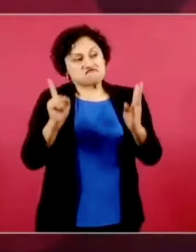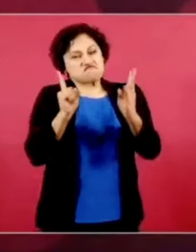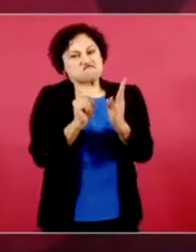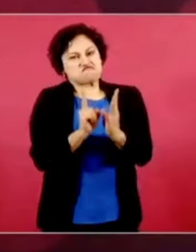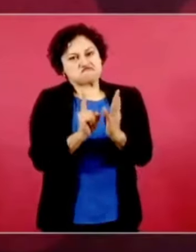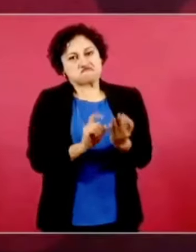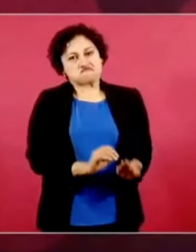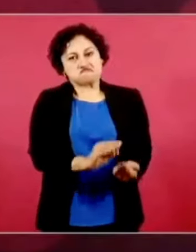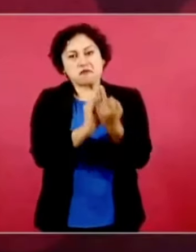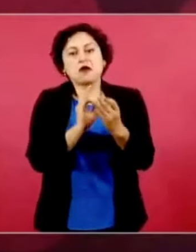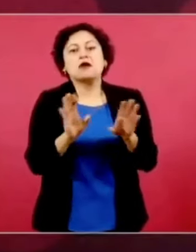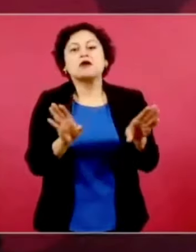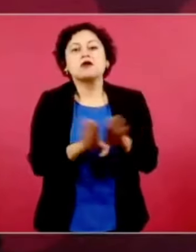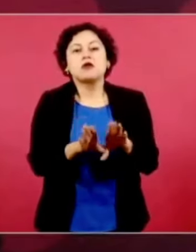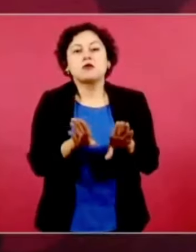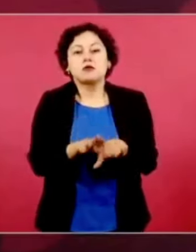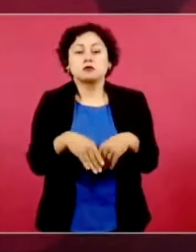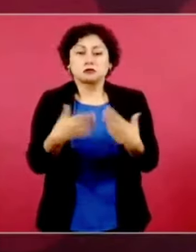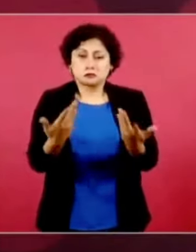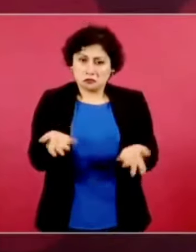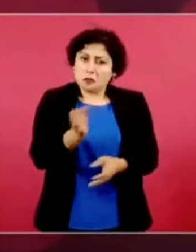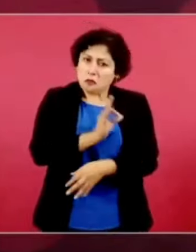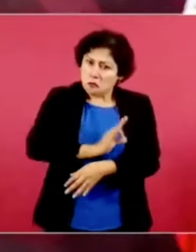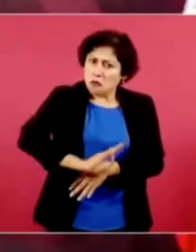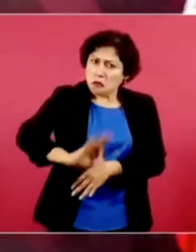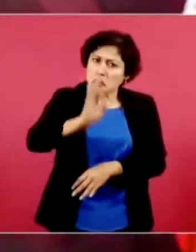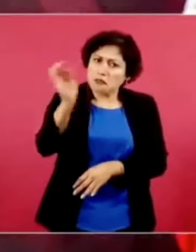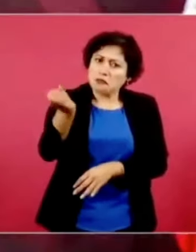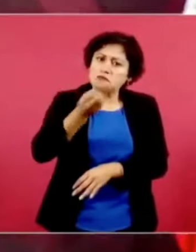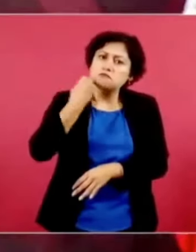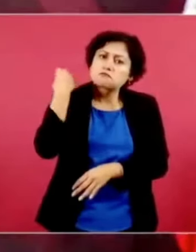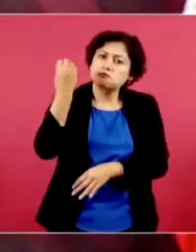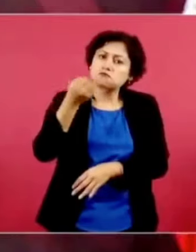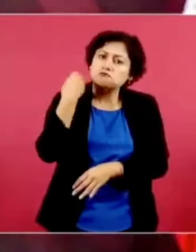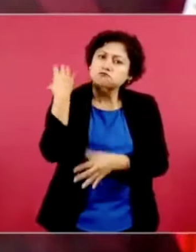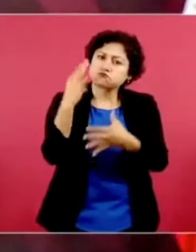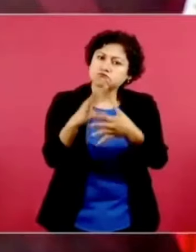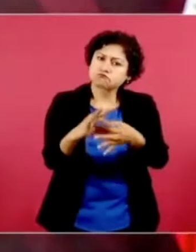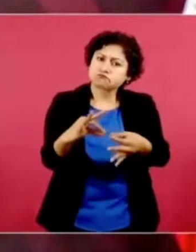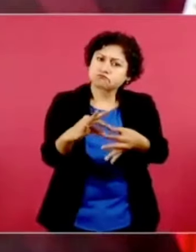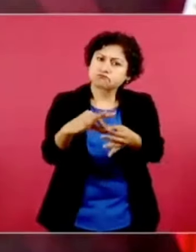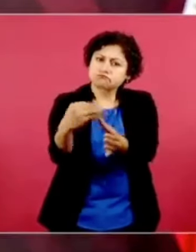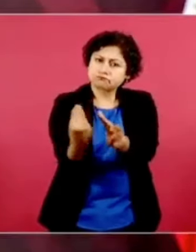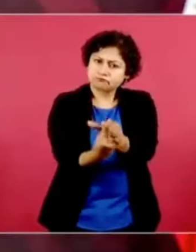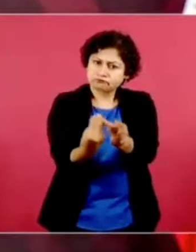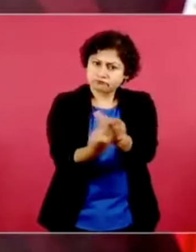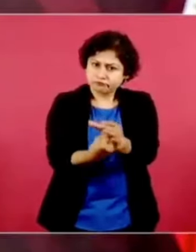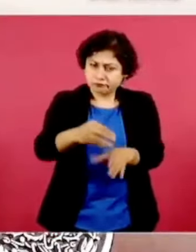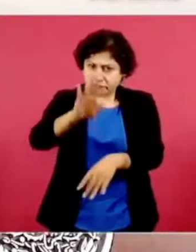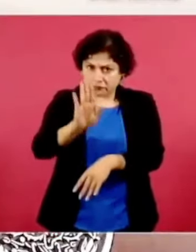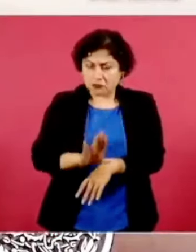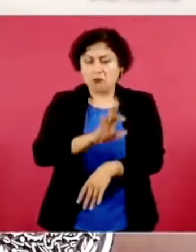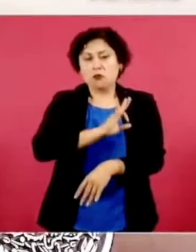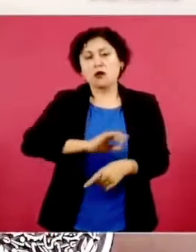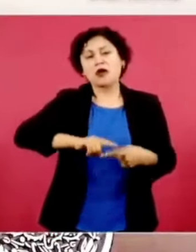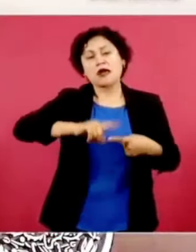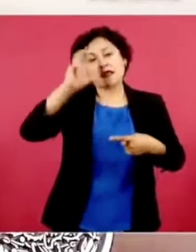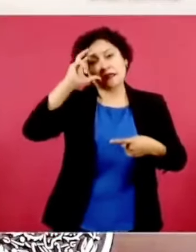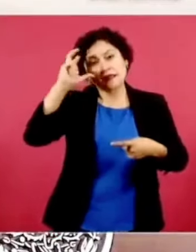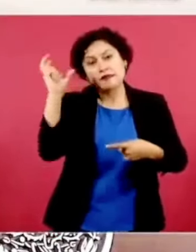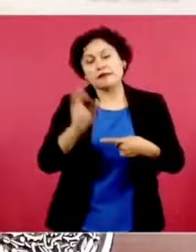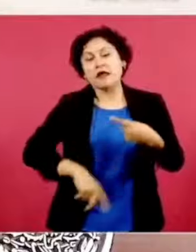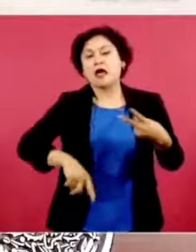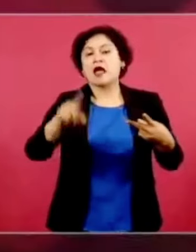Una especie de seminario, empezamos Hidalgo, Morelos, Juárez, Villa,